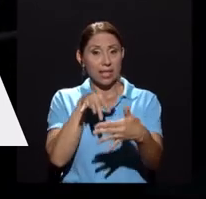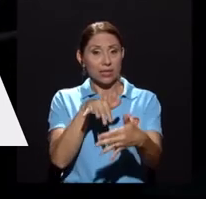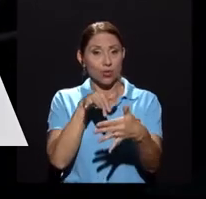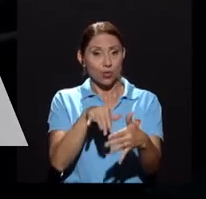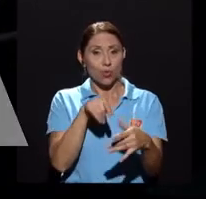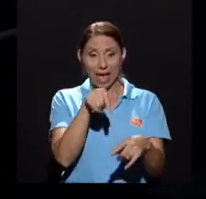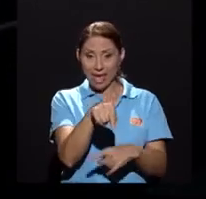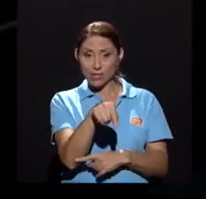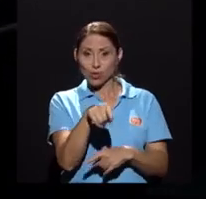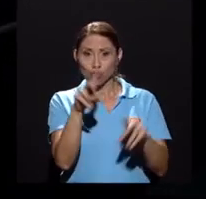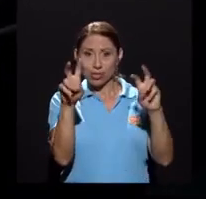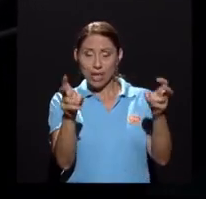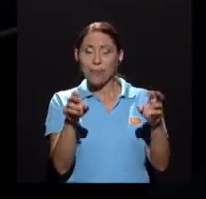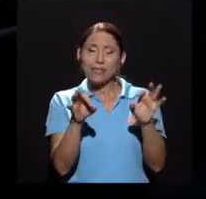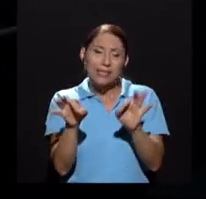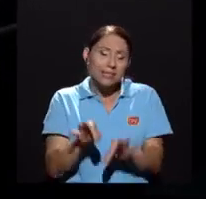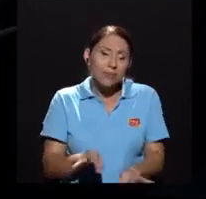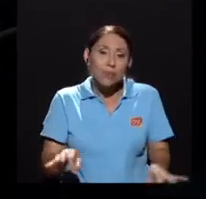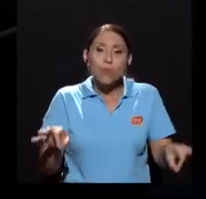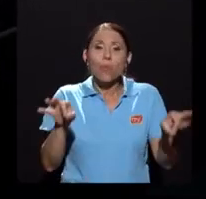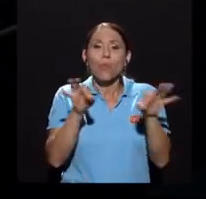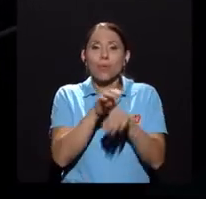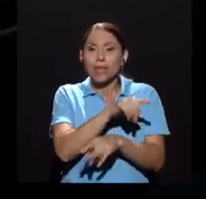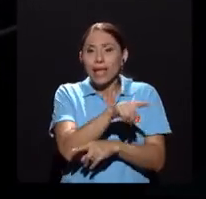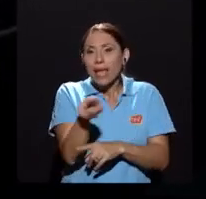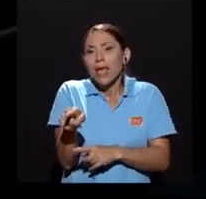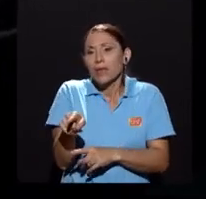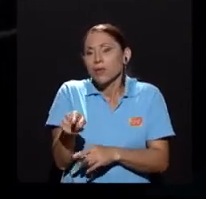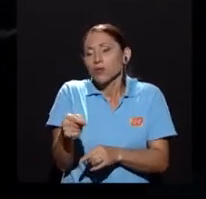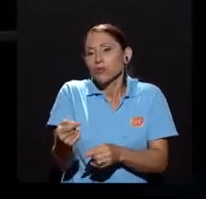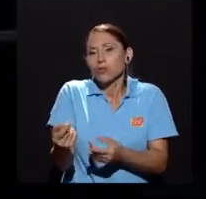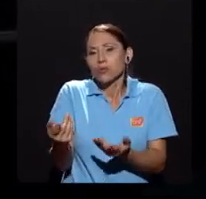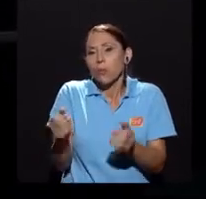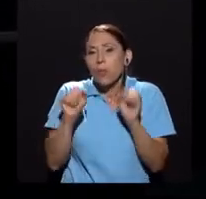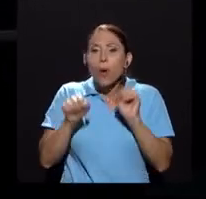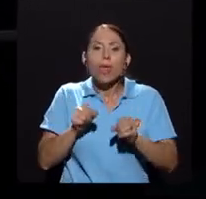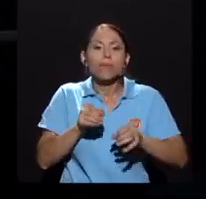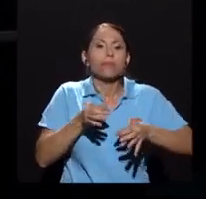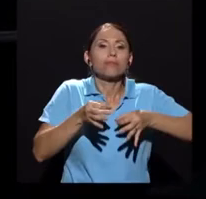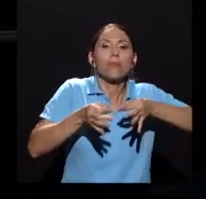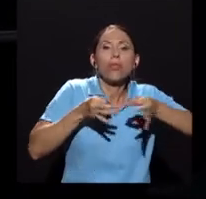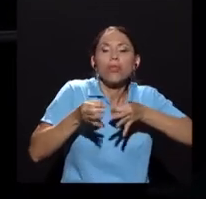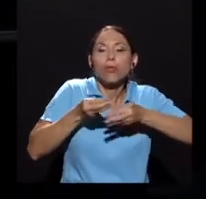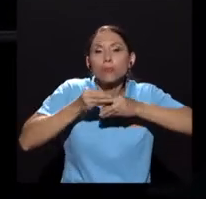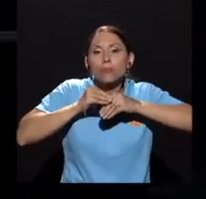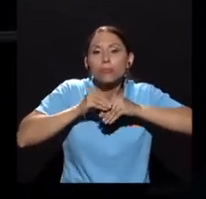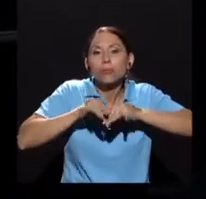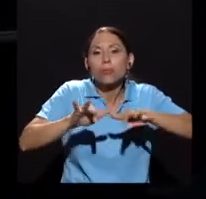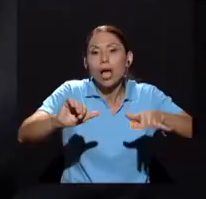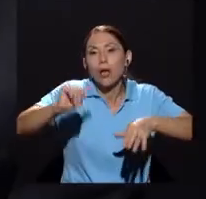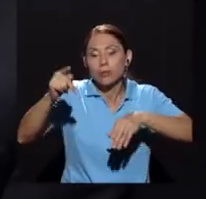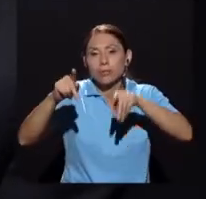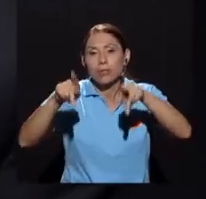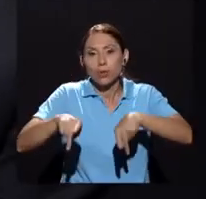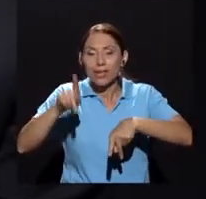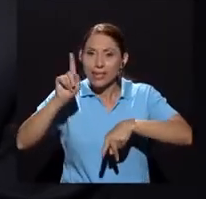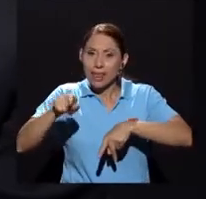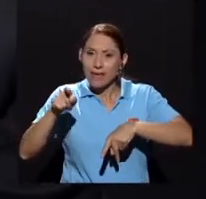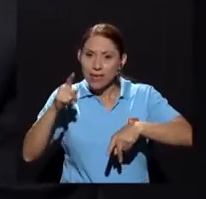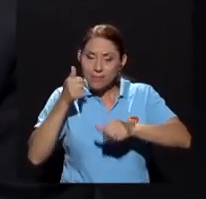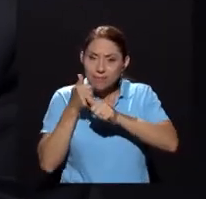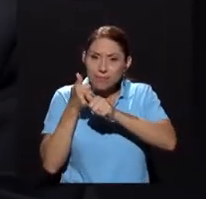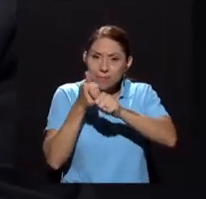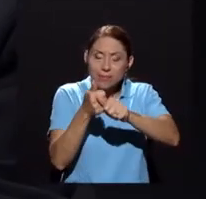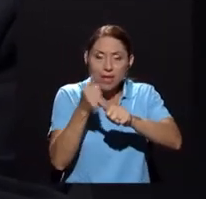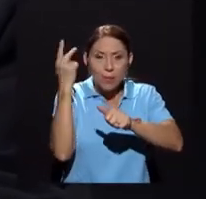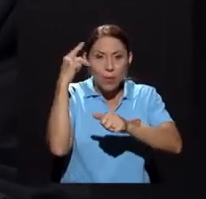fundamental que venga a iluminar verdad el sentido de que en política debe seguir un país el